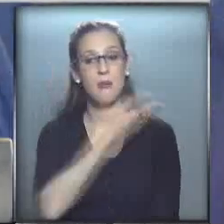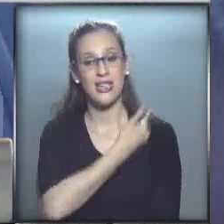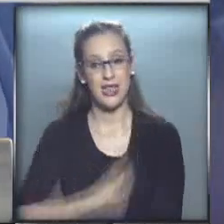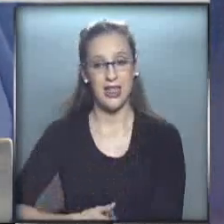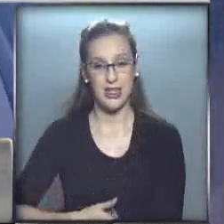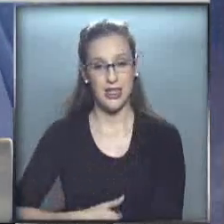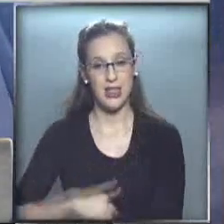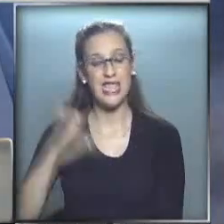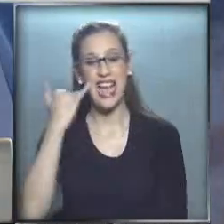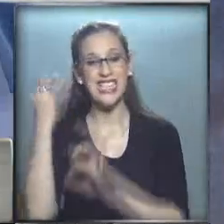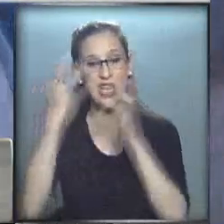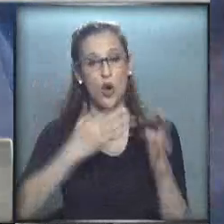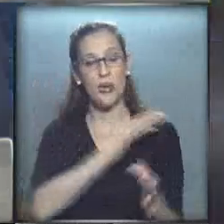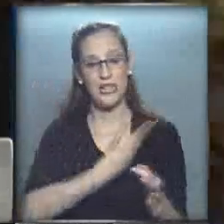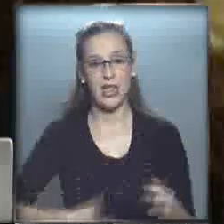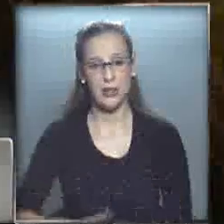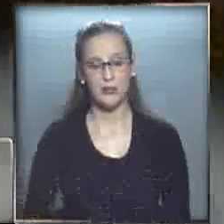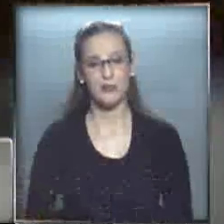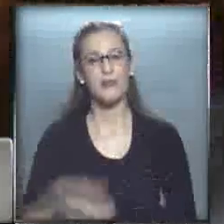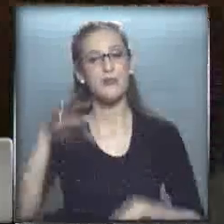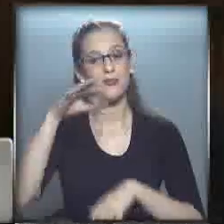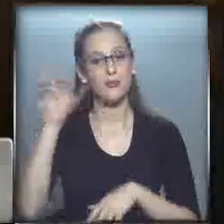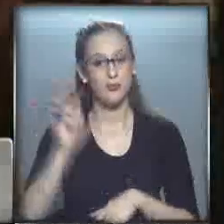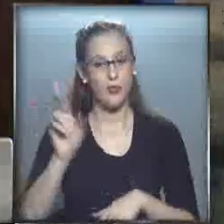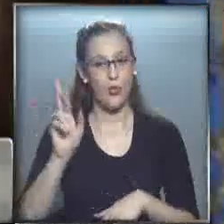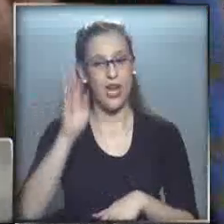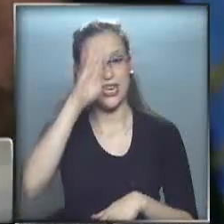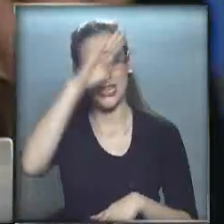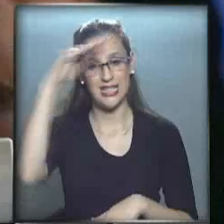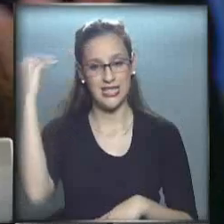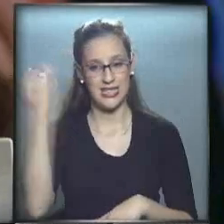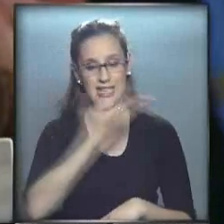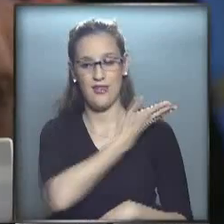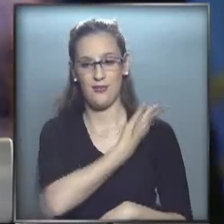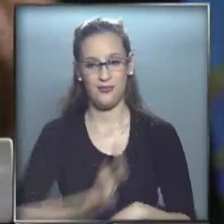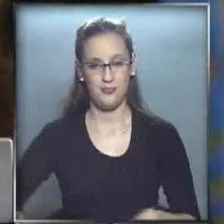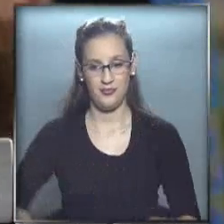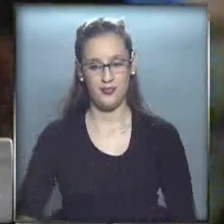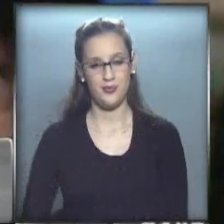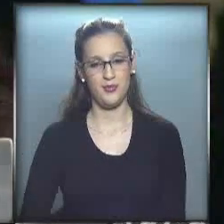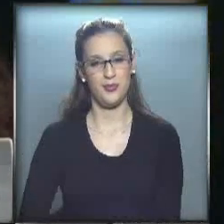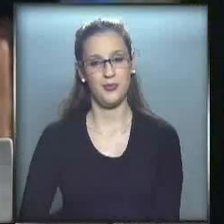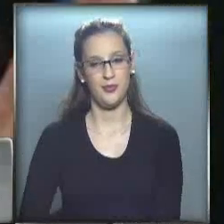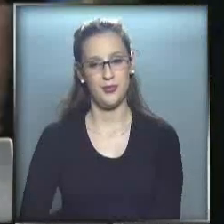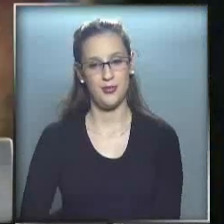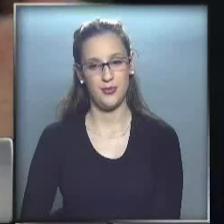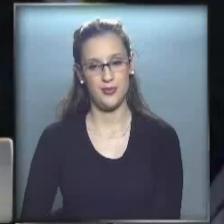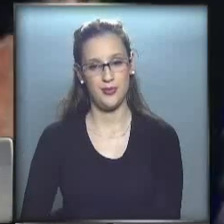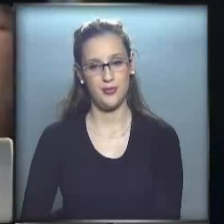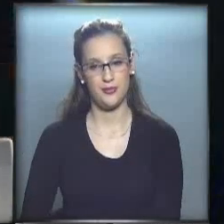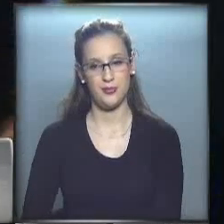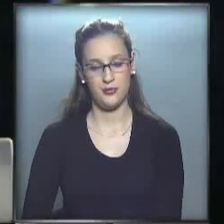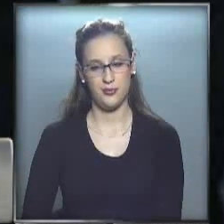Bueno, ahí está llegando la presidenta de la Nación. La doctora Cristina Fernández de Kirchner.